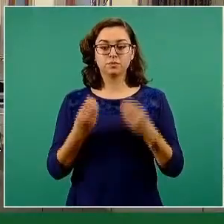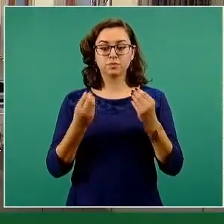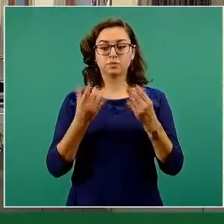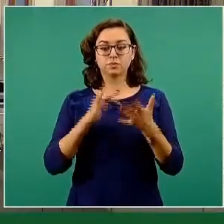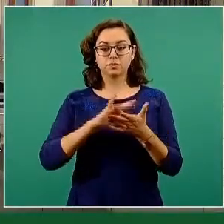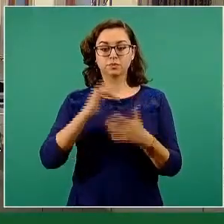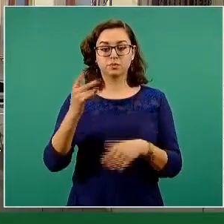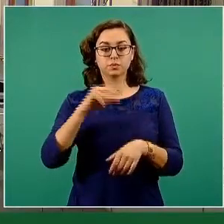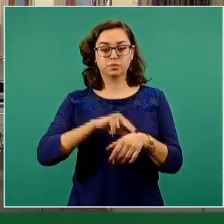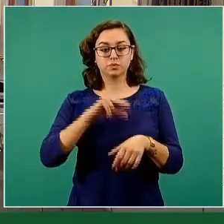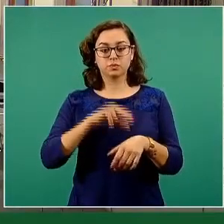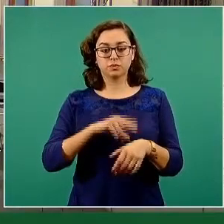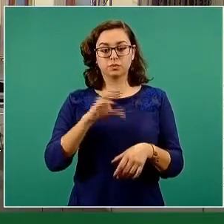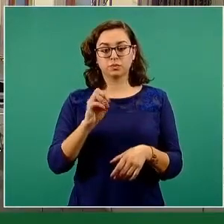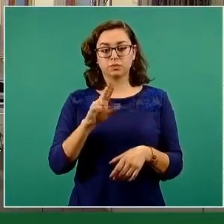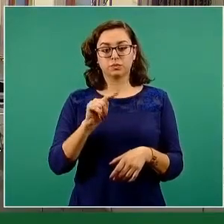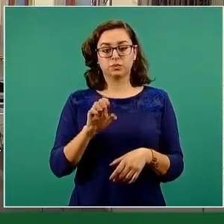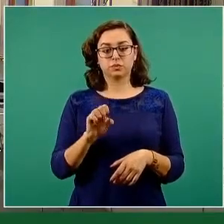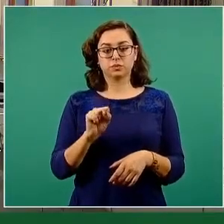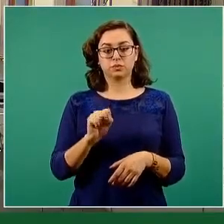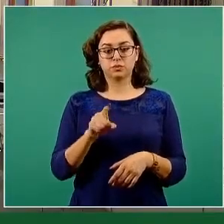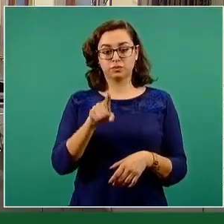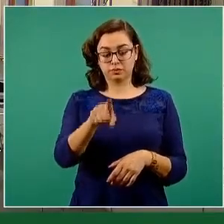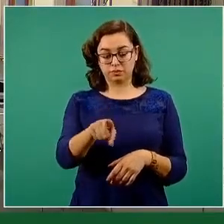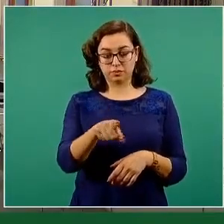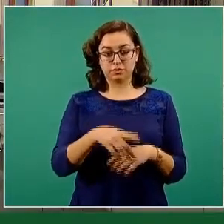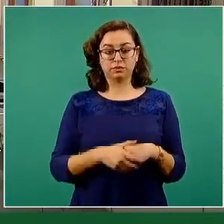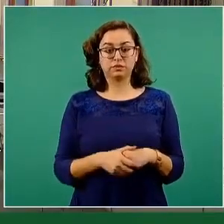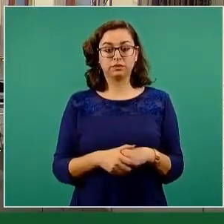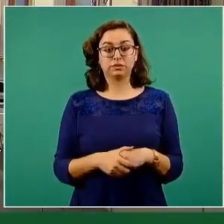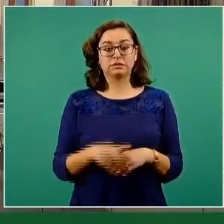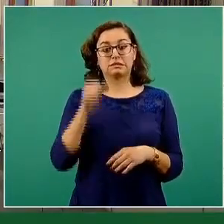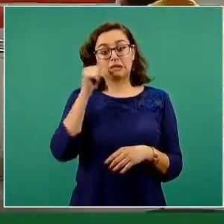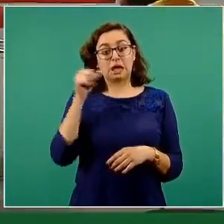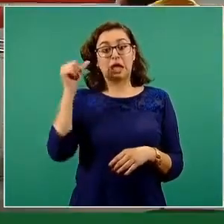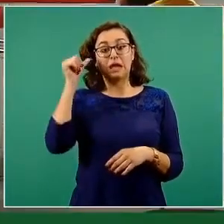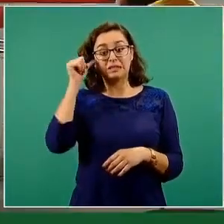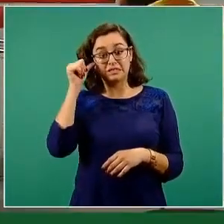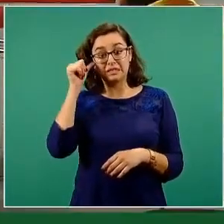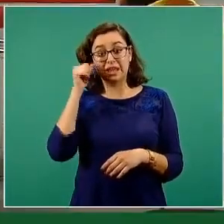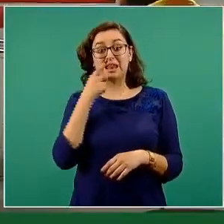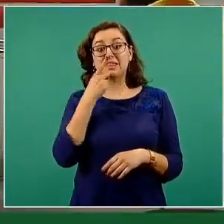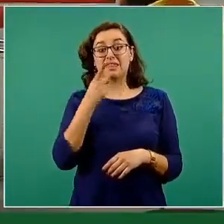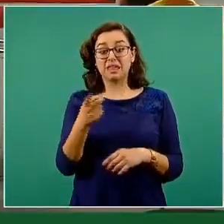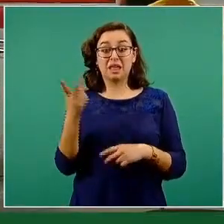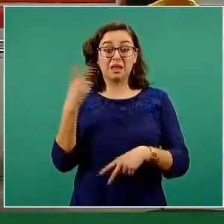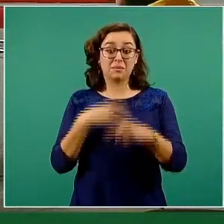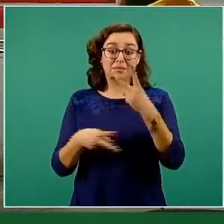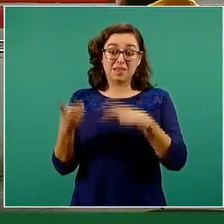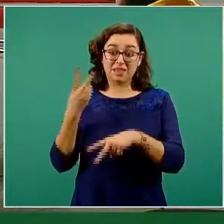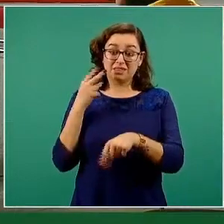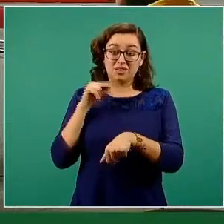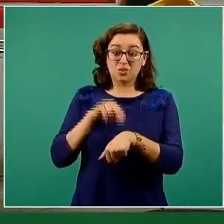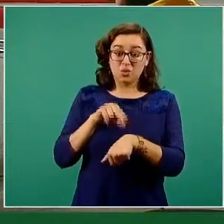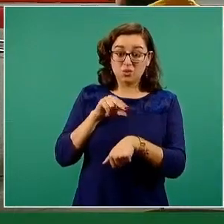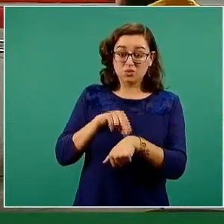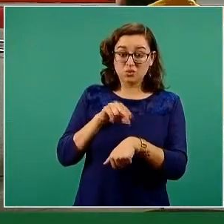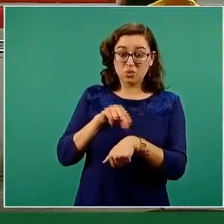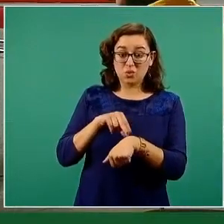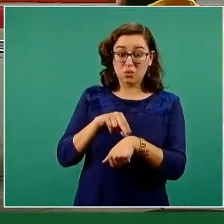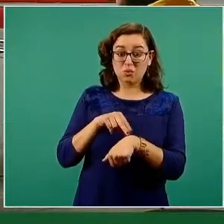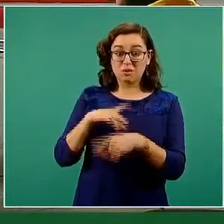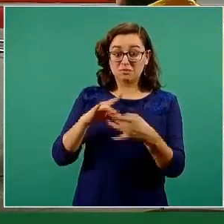Cortés. Janet, por favor, por cierto que ayer le dije que hoy vendría el doctor Kersenovich, va a venir mañana. Entonces, aguánteme un día más y mañana